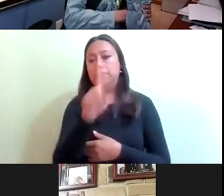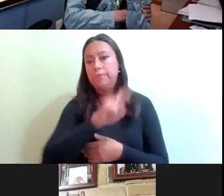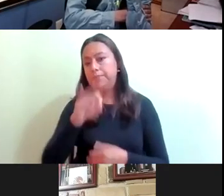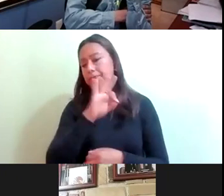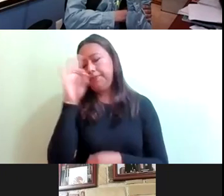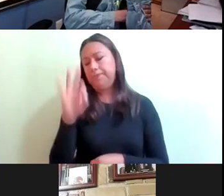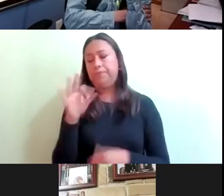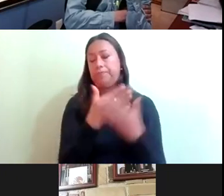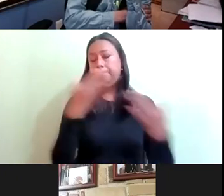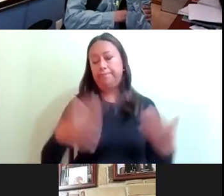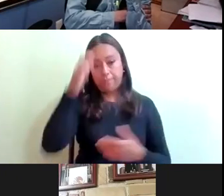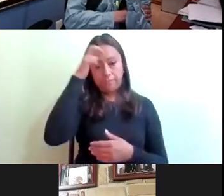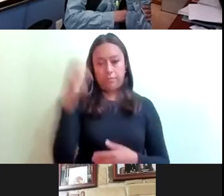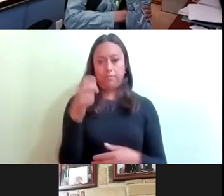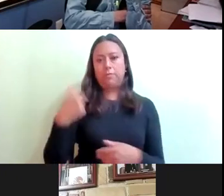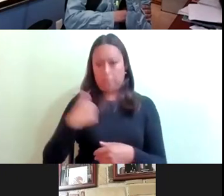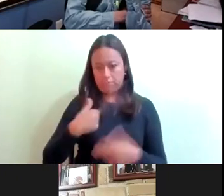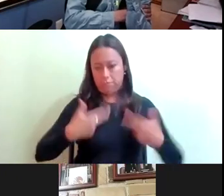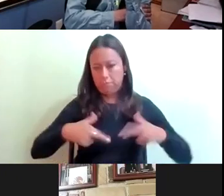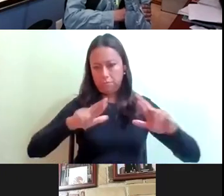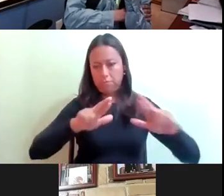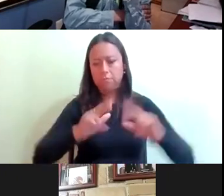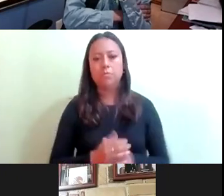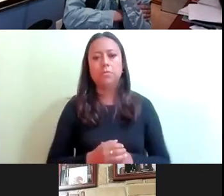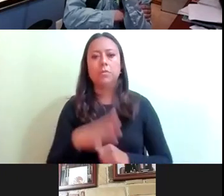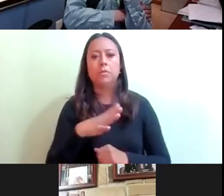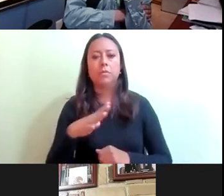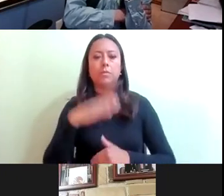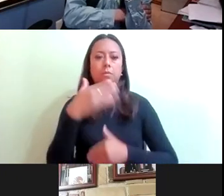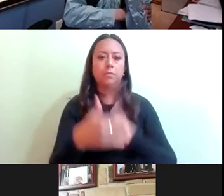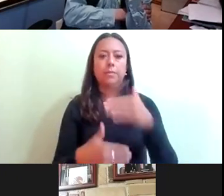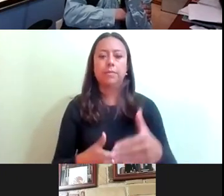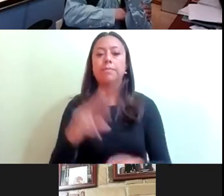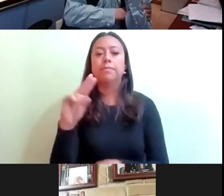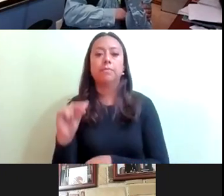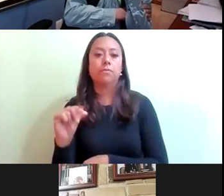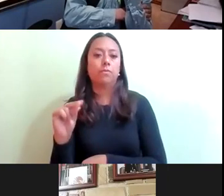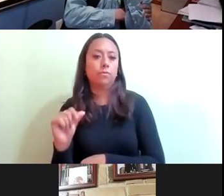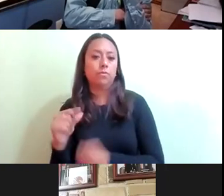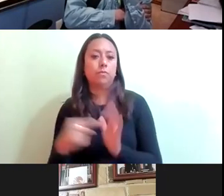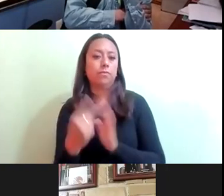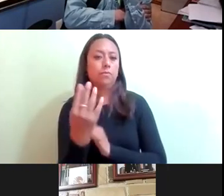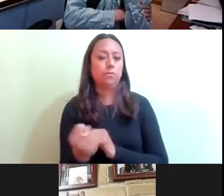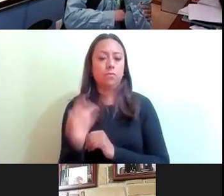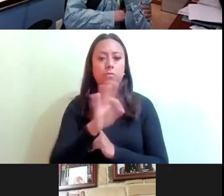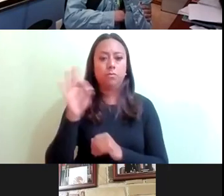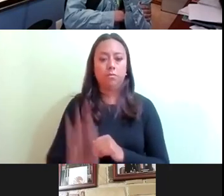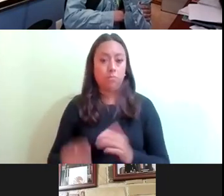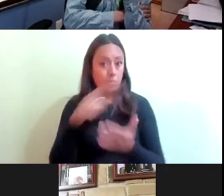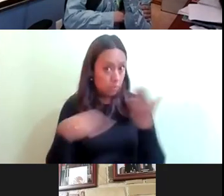el distrito que yo represento, hay un avance del 80.9%. No se puede cancelar